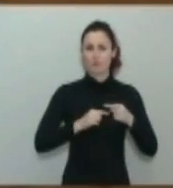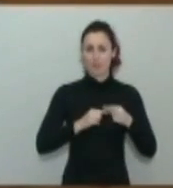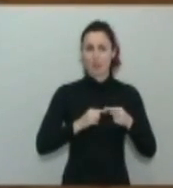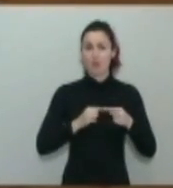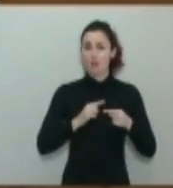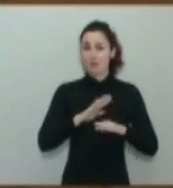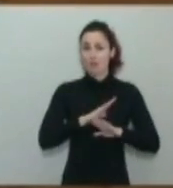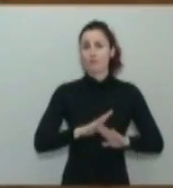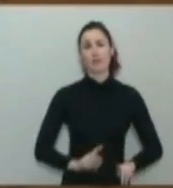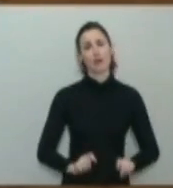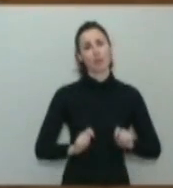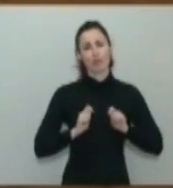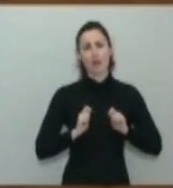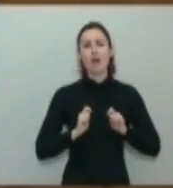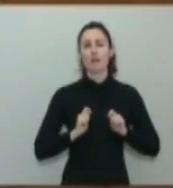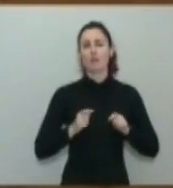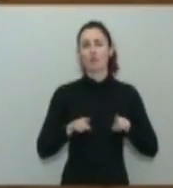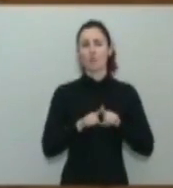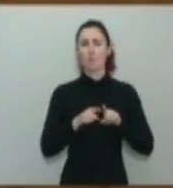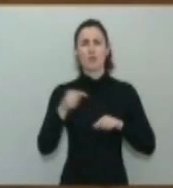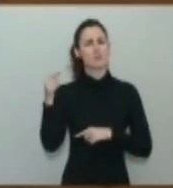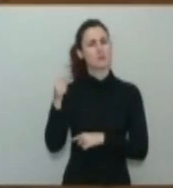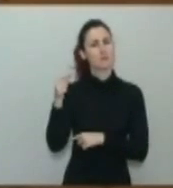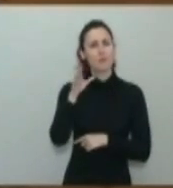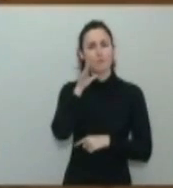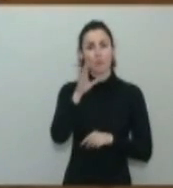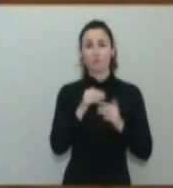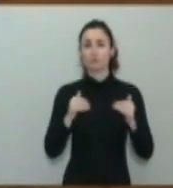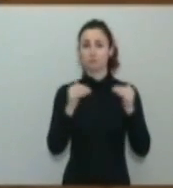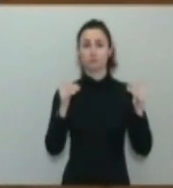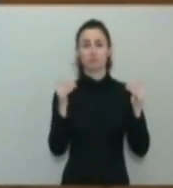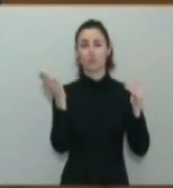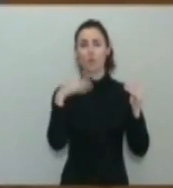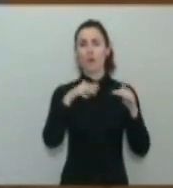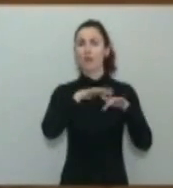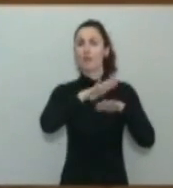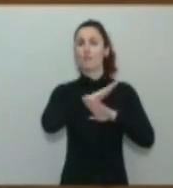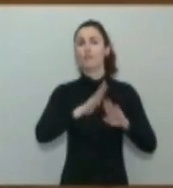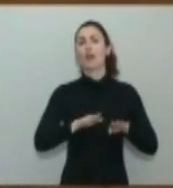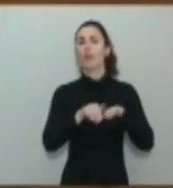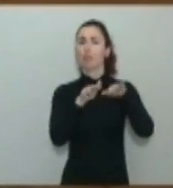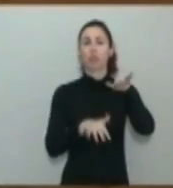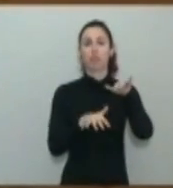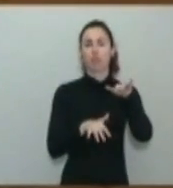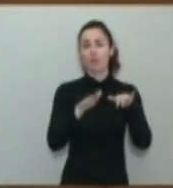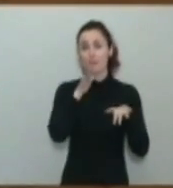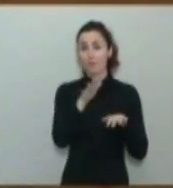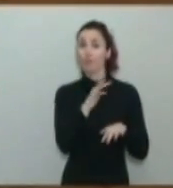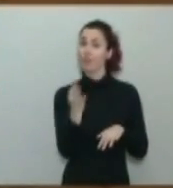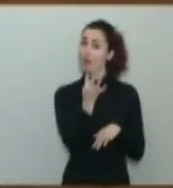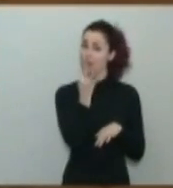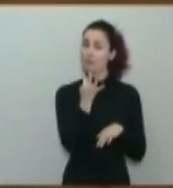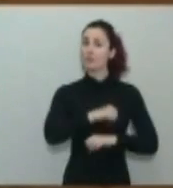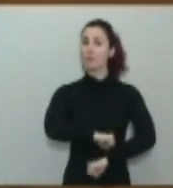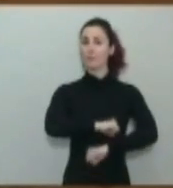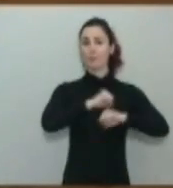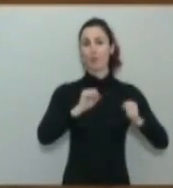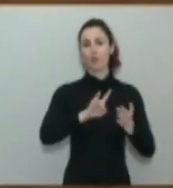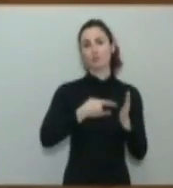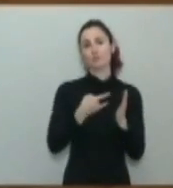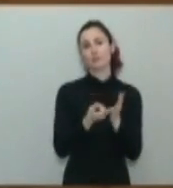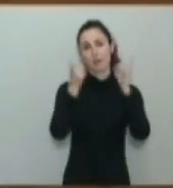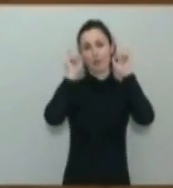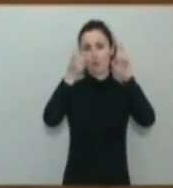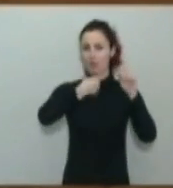y constituyen, por lo tanto, una amenaza para la efectiva igualdad de oportunidades sobre la que teóricamente se asienta nuestro